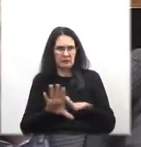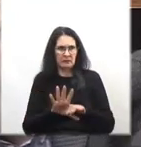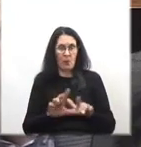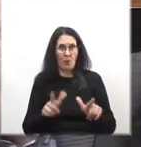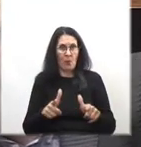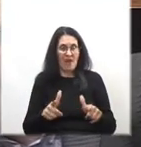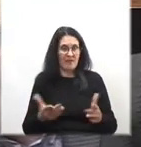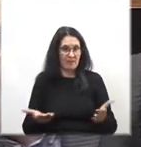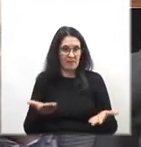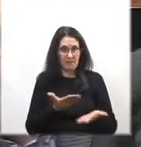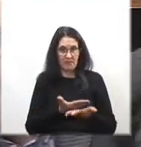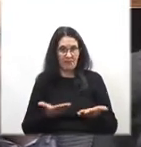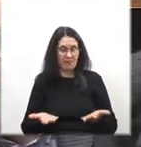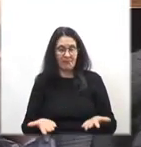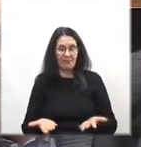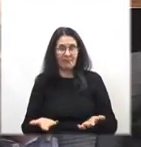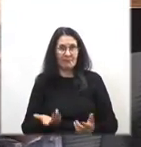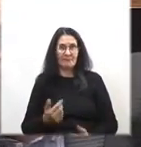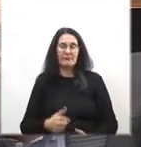elementos para seguir diciéndolo.